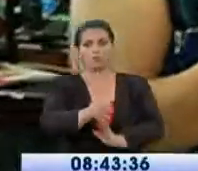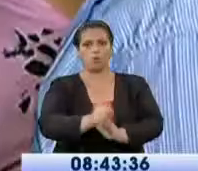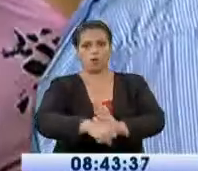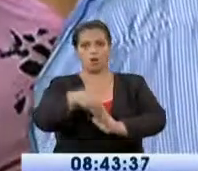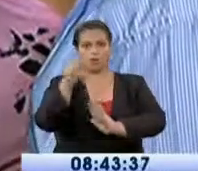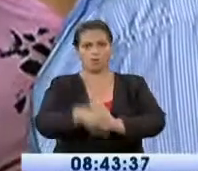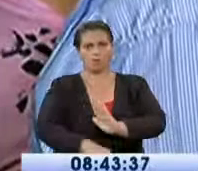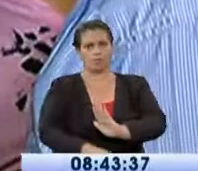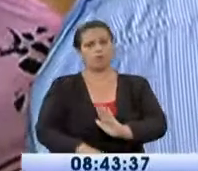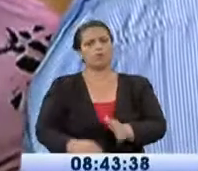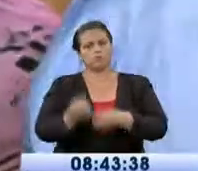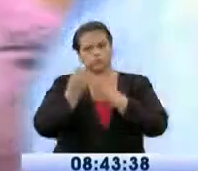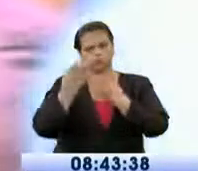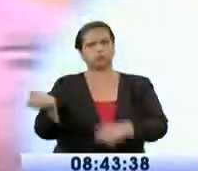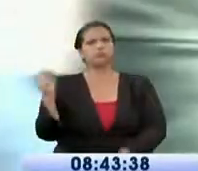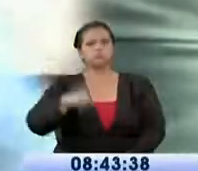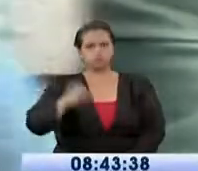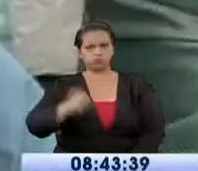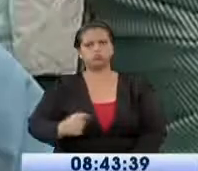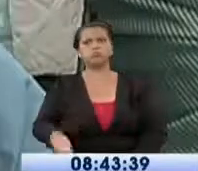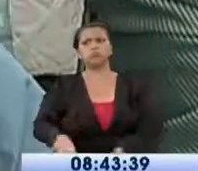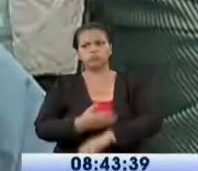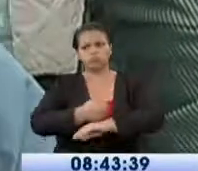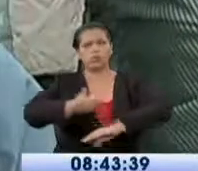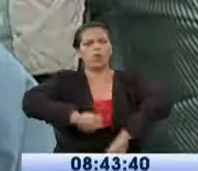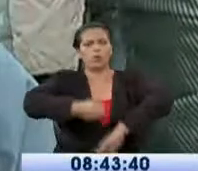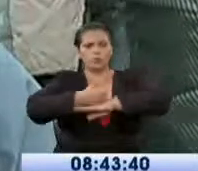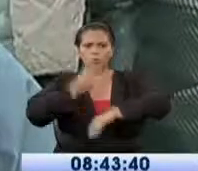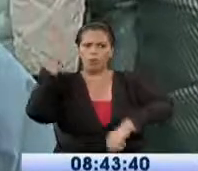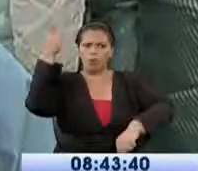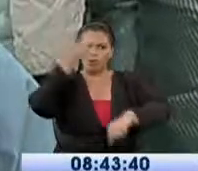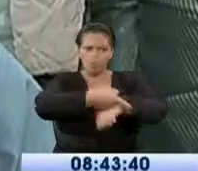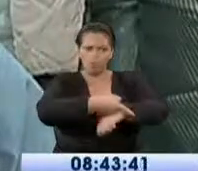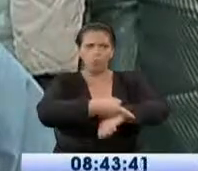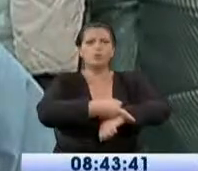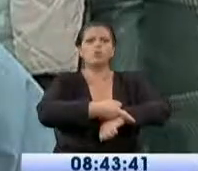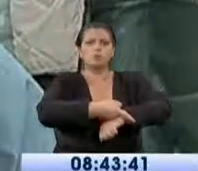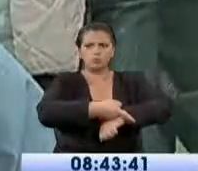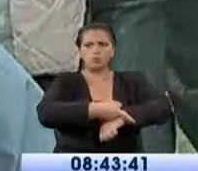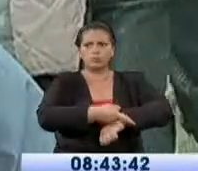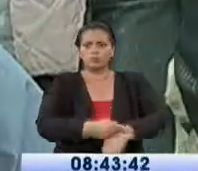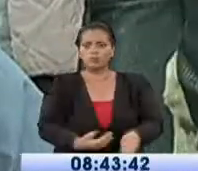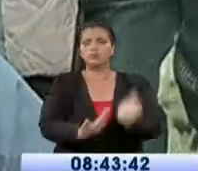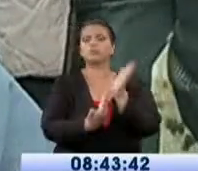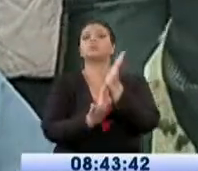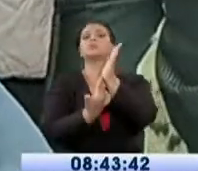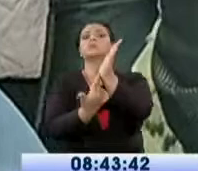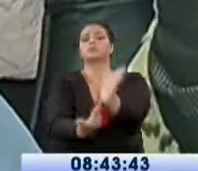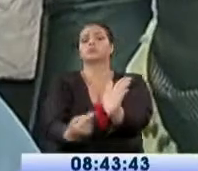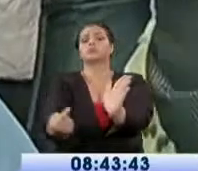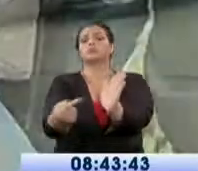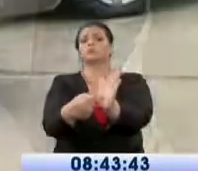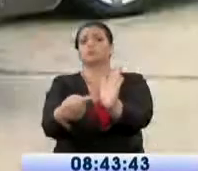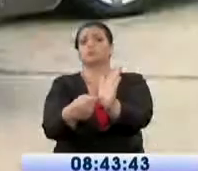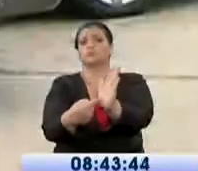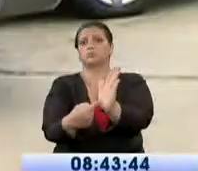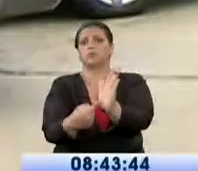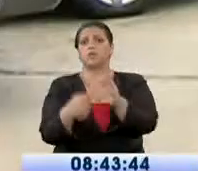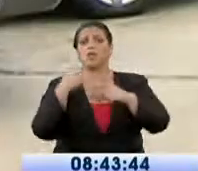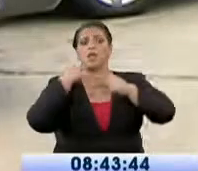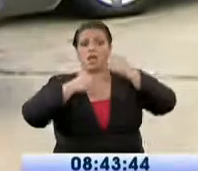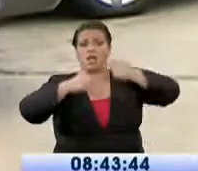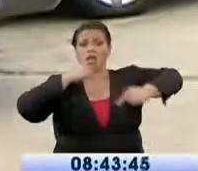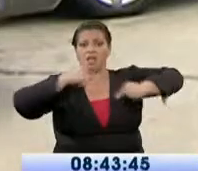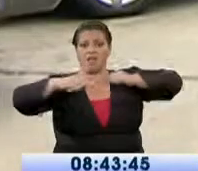tenían conocimiento de la intervención. Que regresaron a las 3 de la tarde. Aquí está. Este es un informe elevado al jefe de ellos. Sin embargo, el